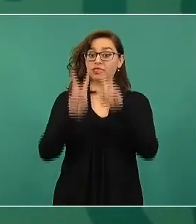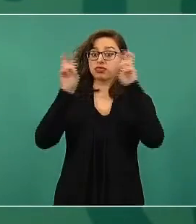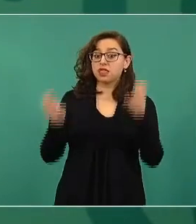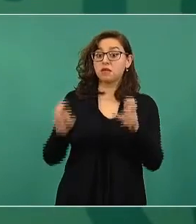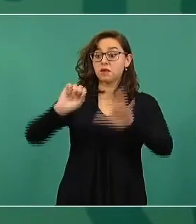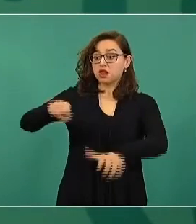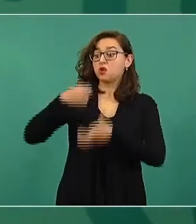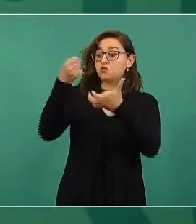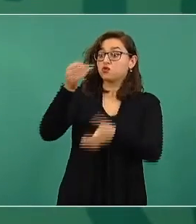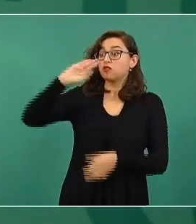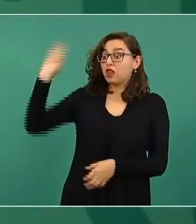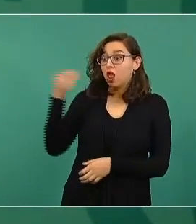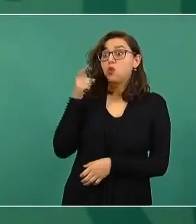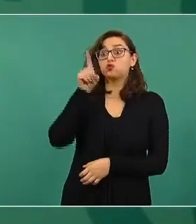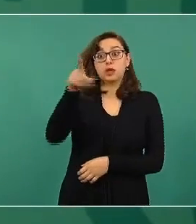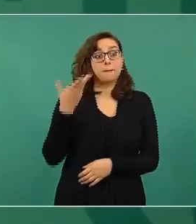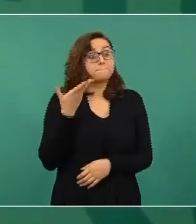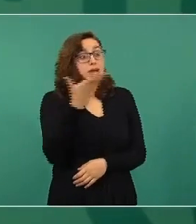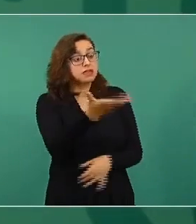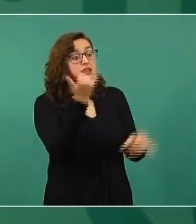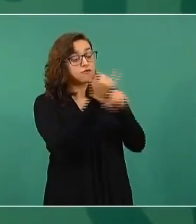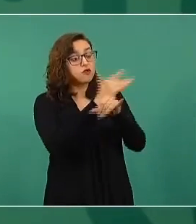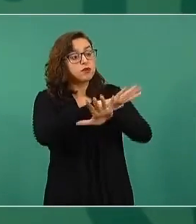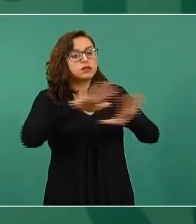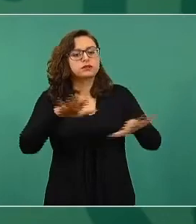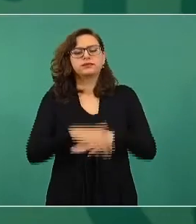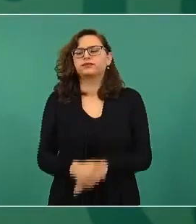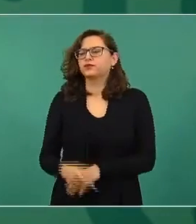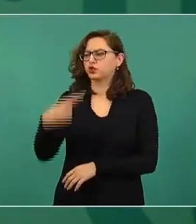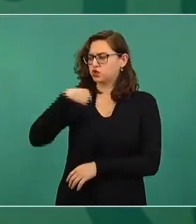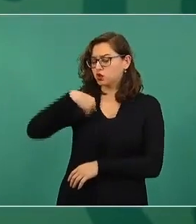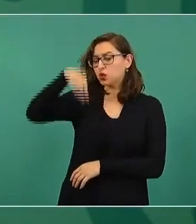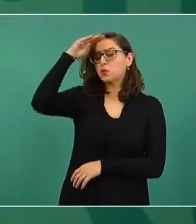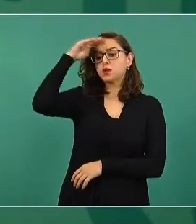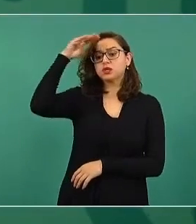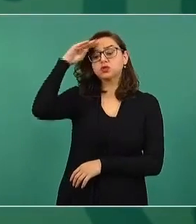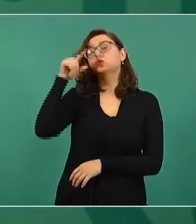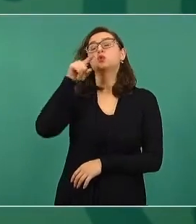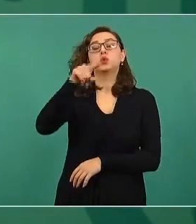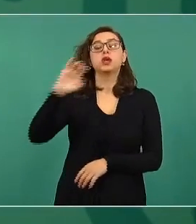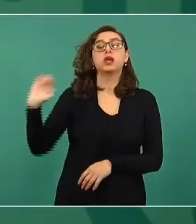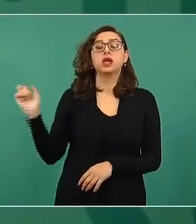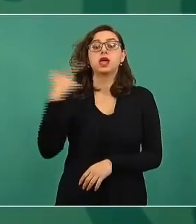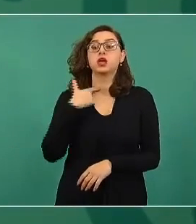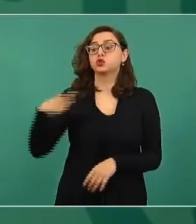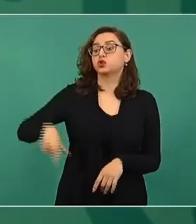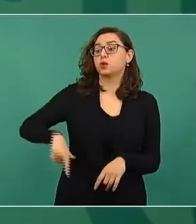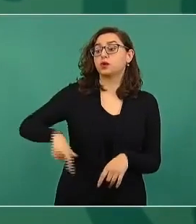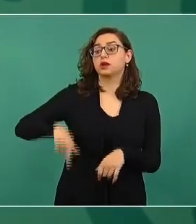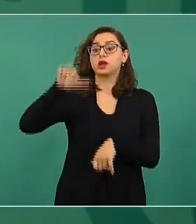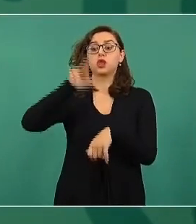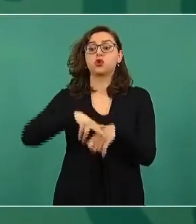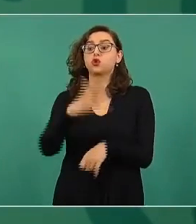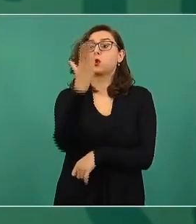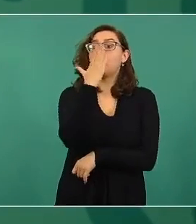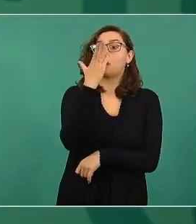esa denuncia del exgobernador de Sonora se haya